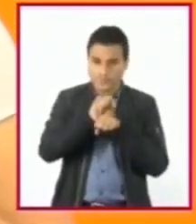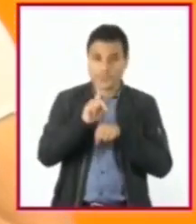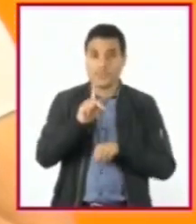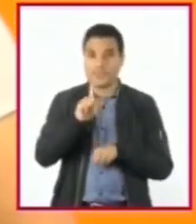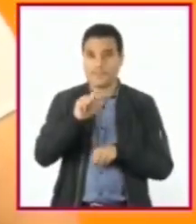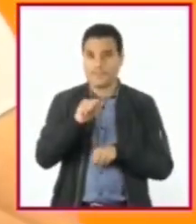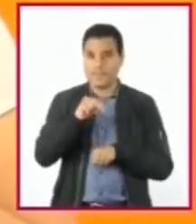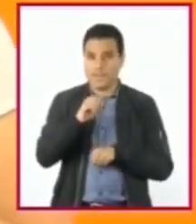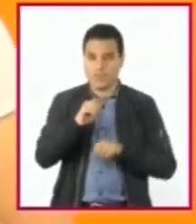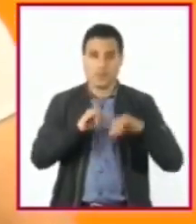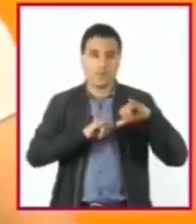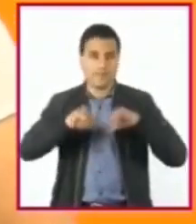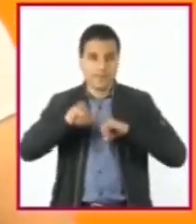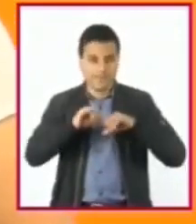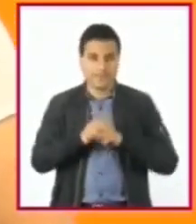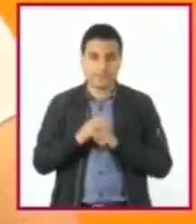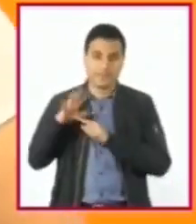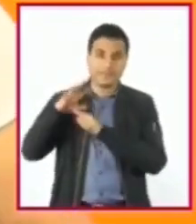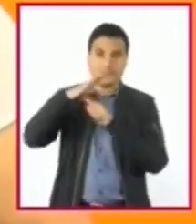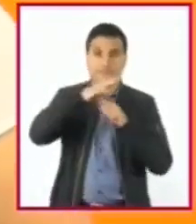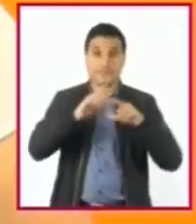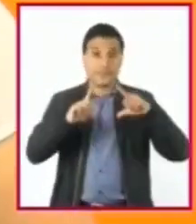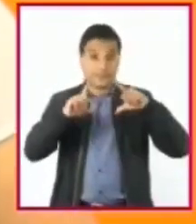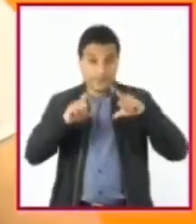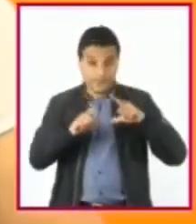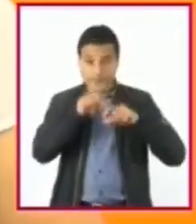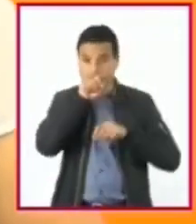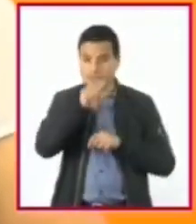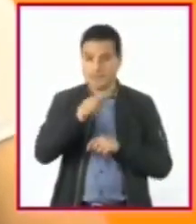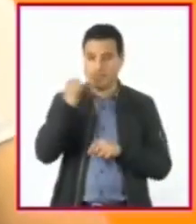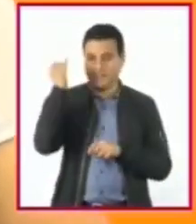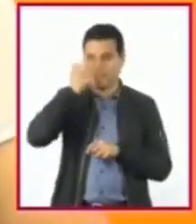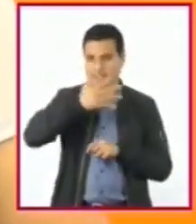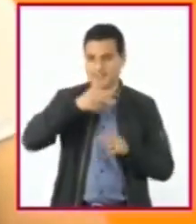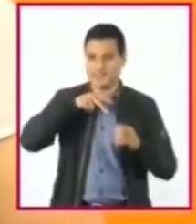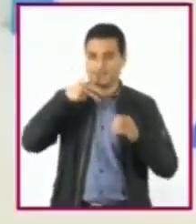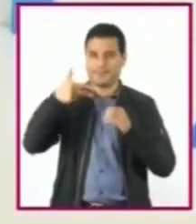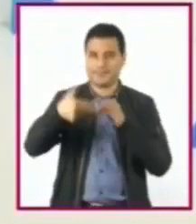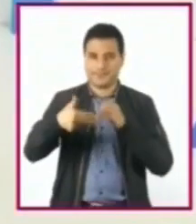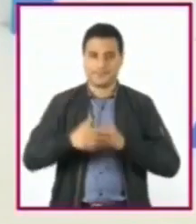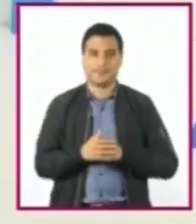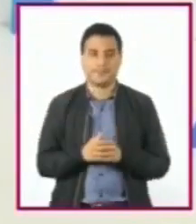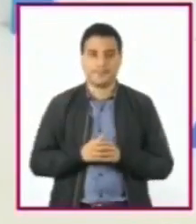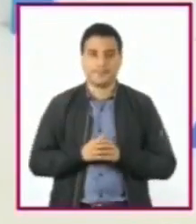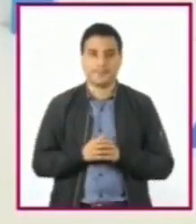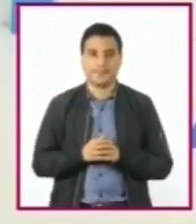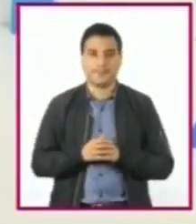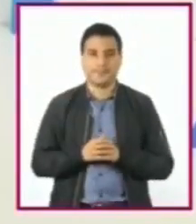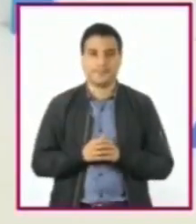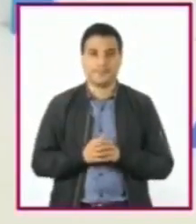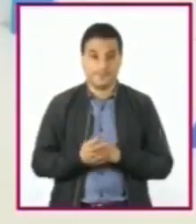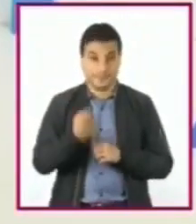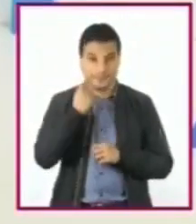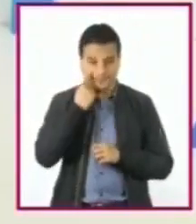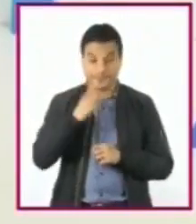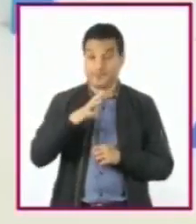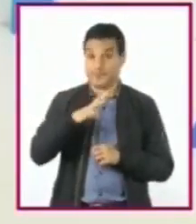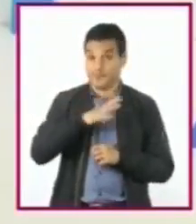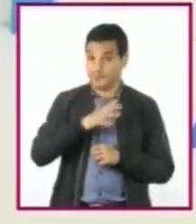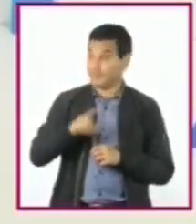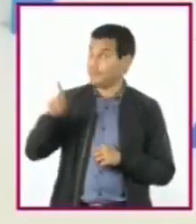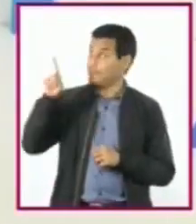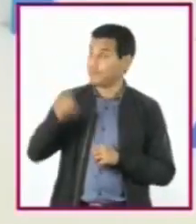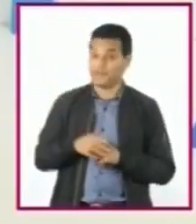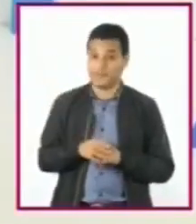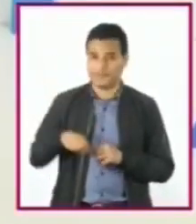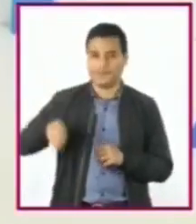los mapas, las fotografías aéreas y las imágenes satelitales. En las siguientes diapositivas